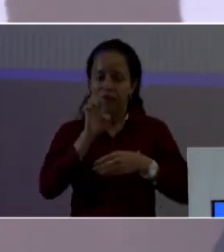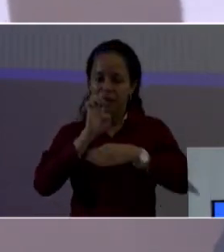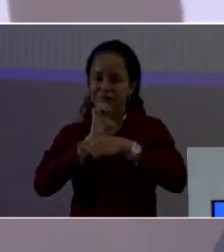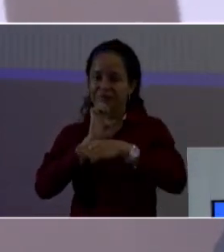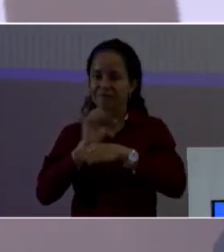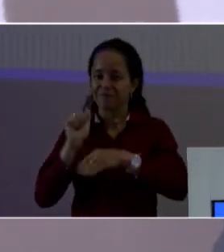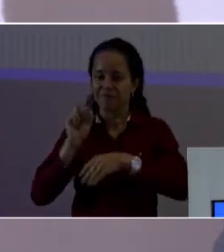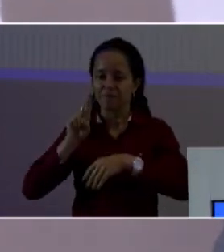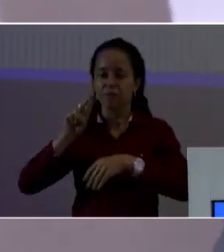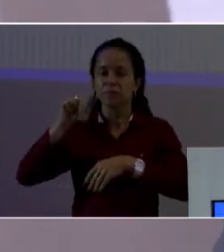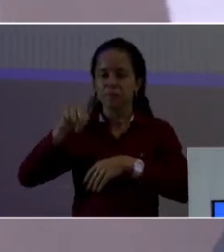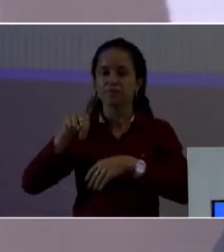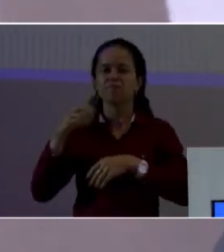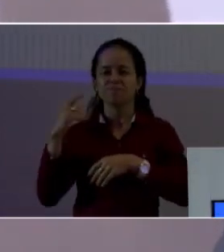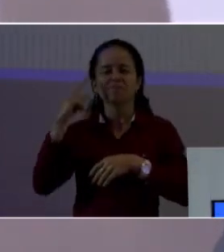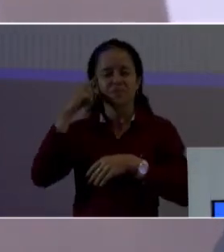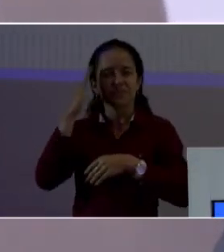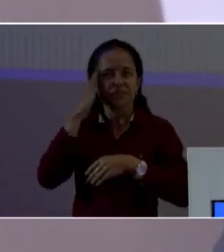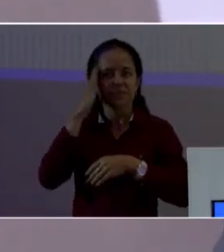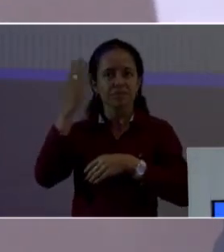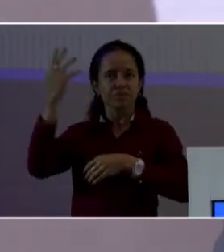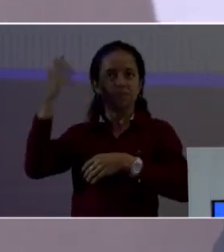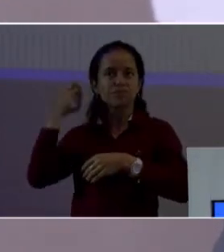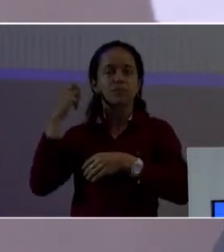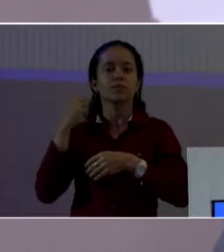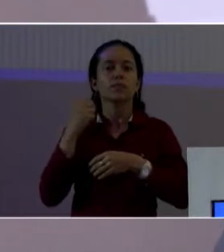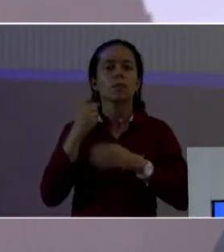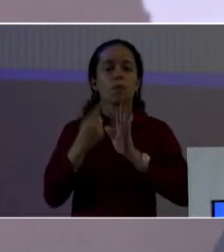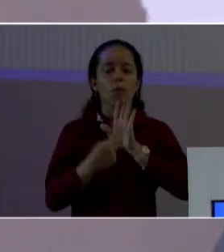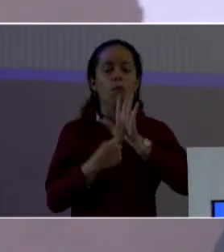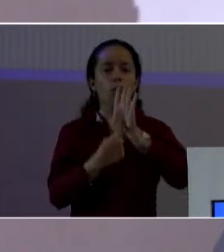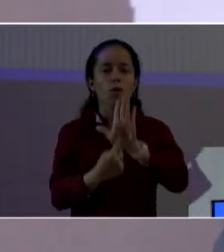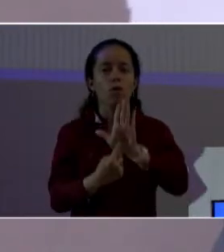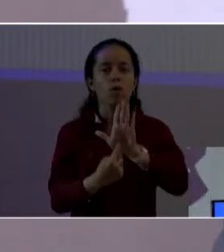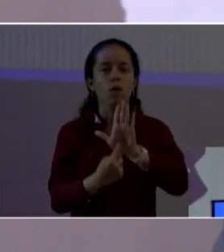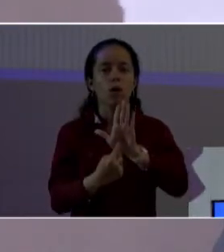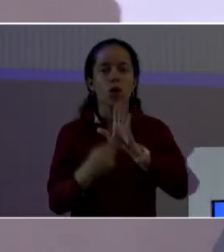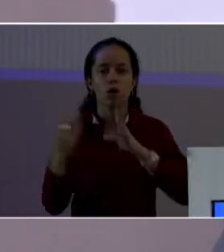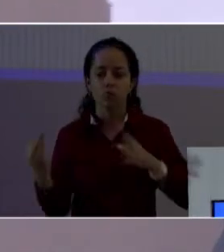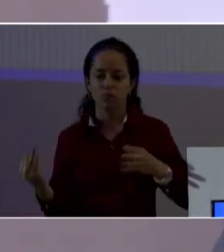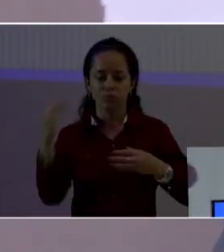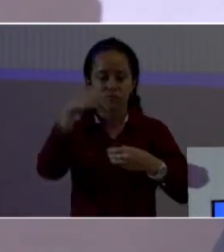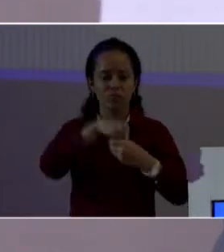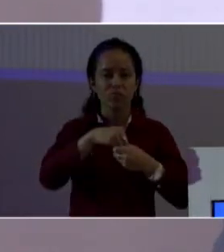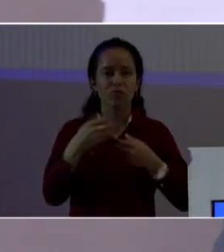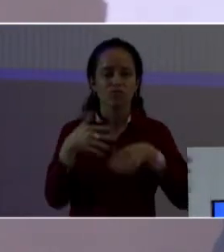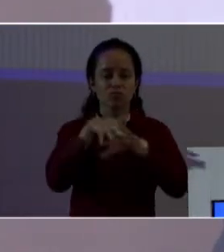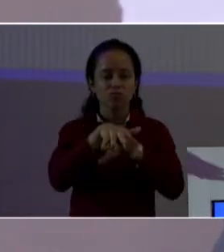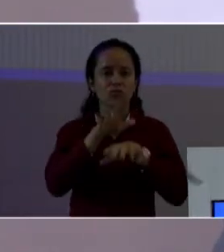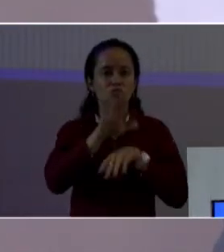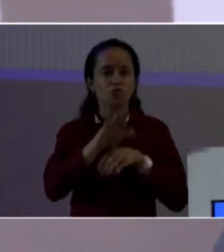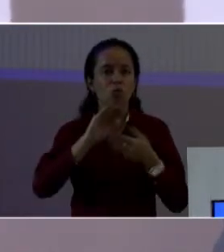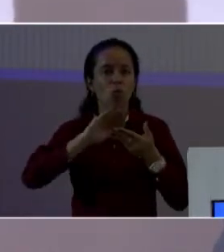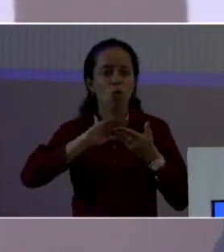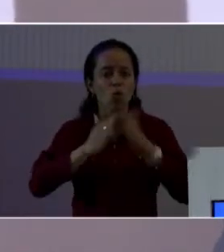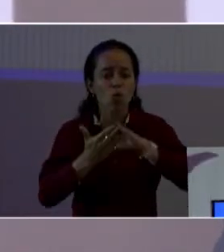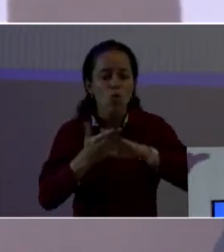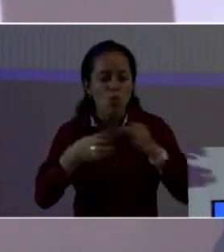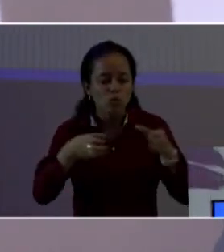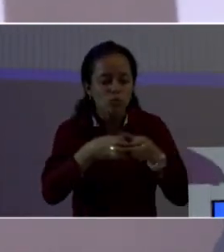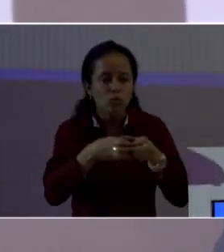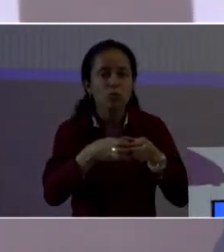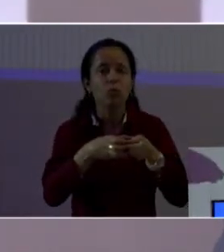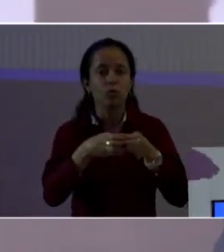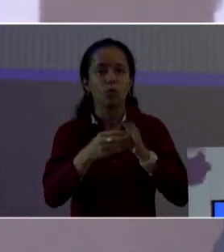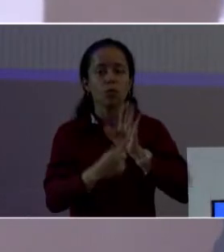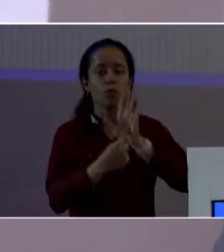sus orígenes a través de una estrategia que se llama el modelo de reintegración o reincorporación comunitaria y el modelo